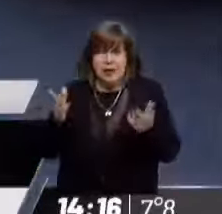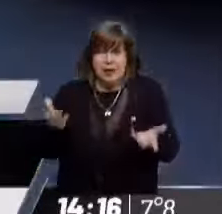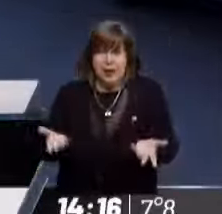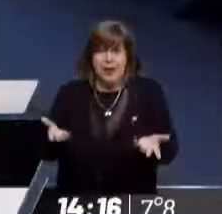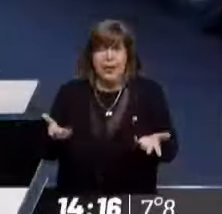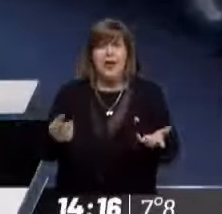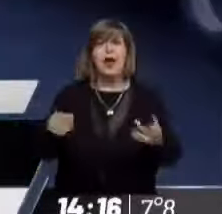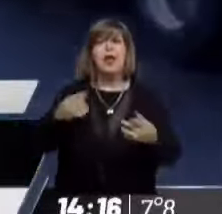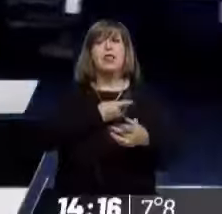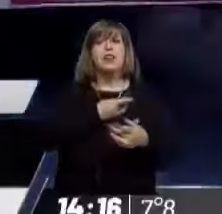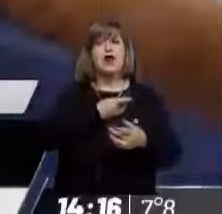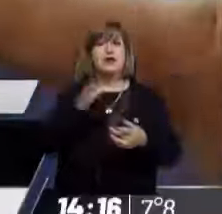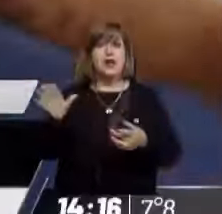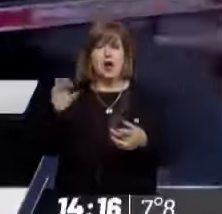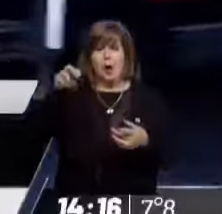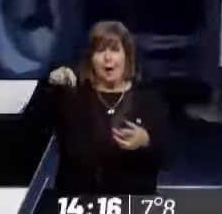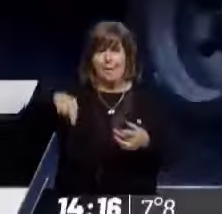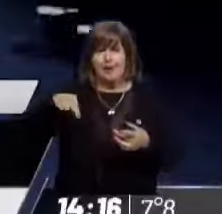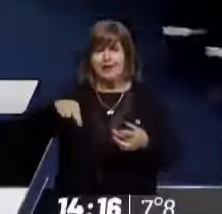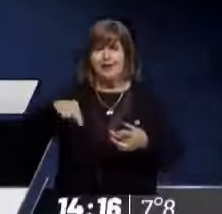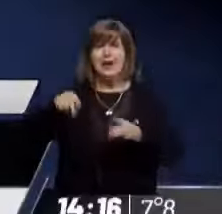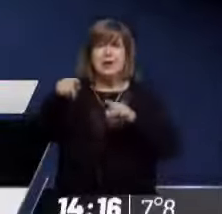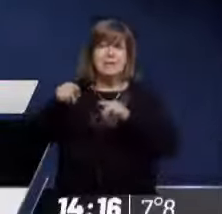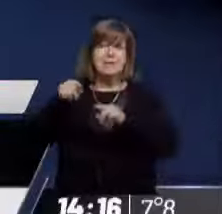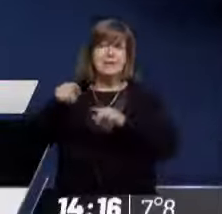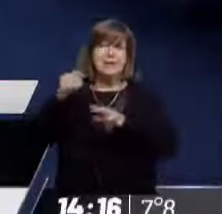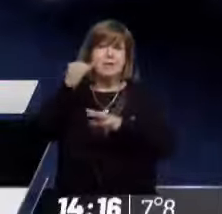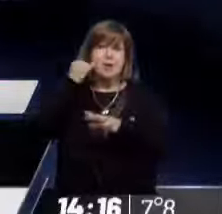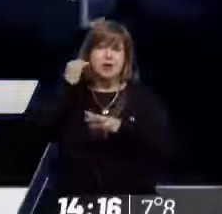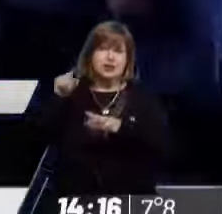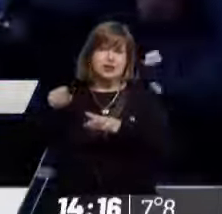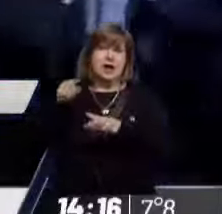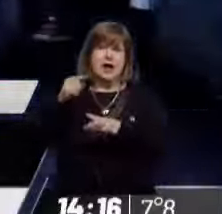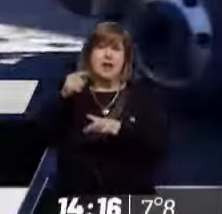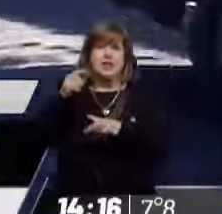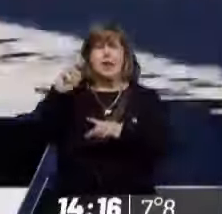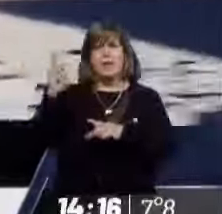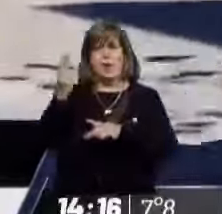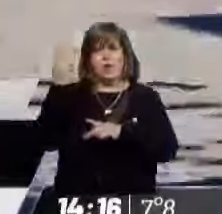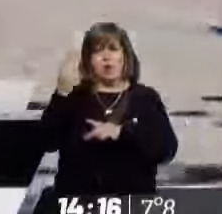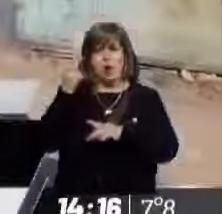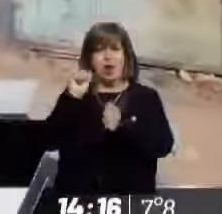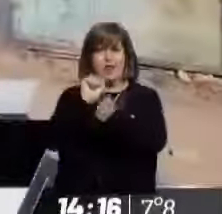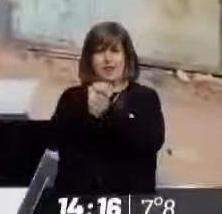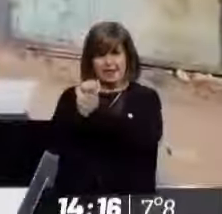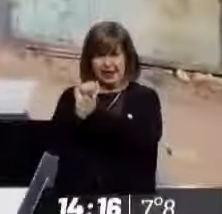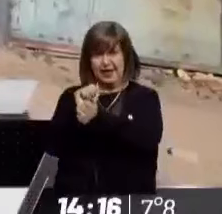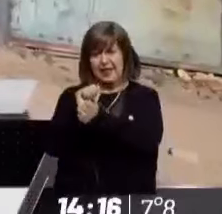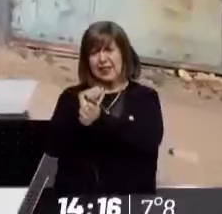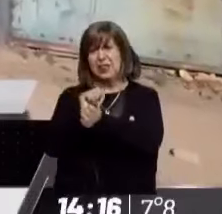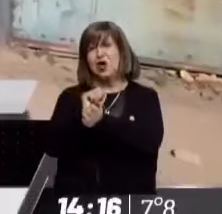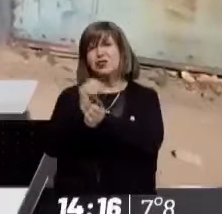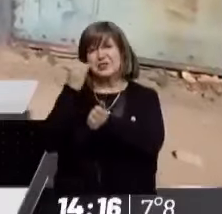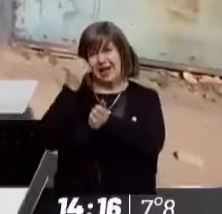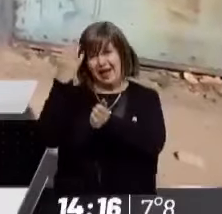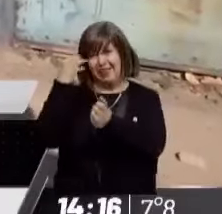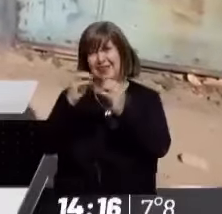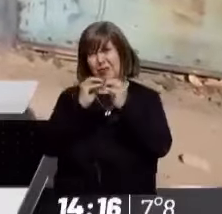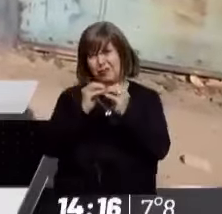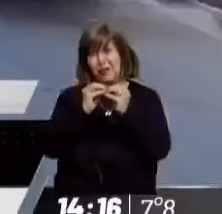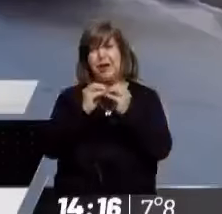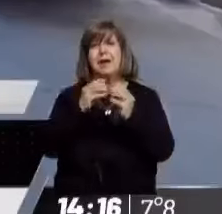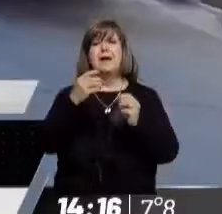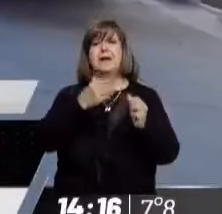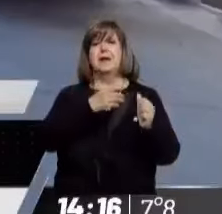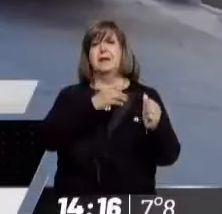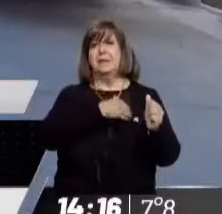Bueno este predio de guim donde vivía el soldado Israel Nicol que muri en prisión recordar que estaba condenado por doble